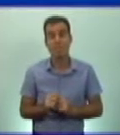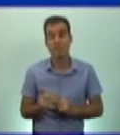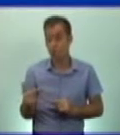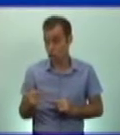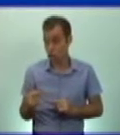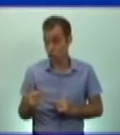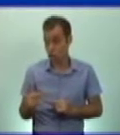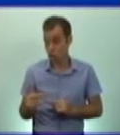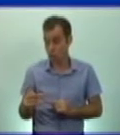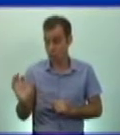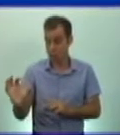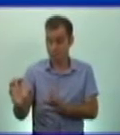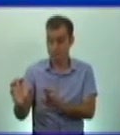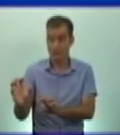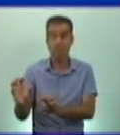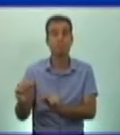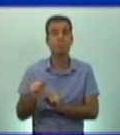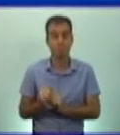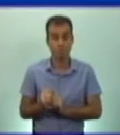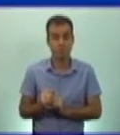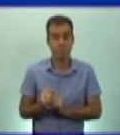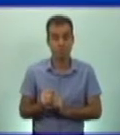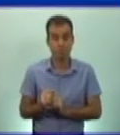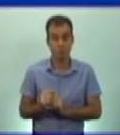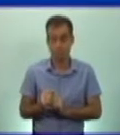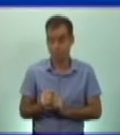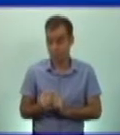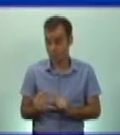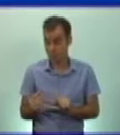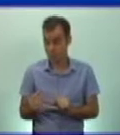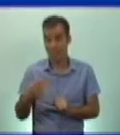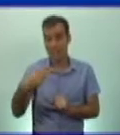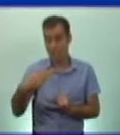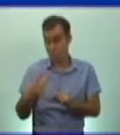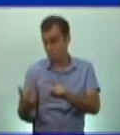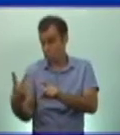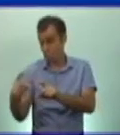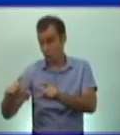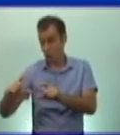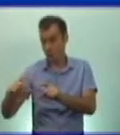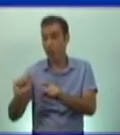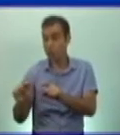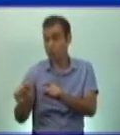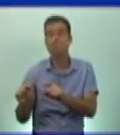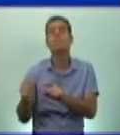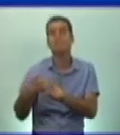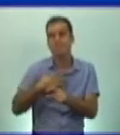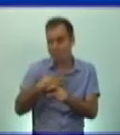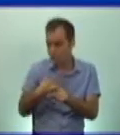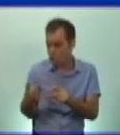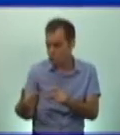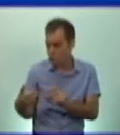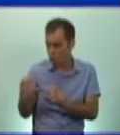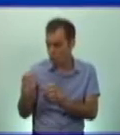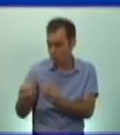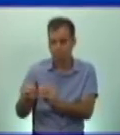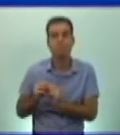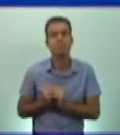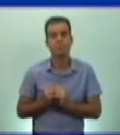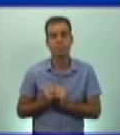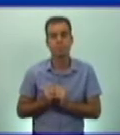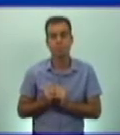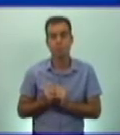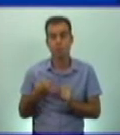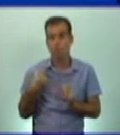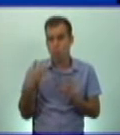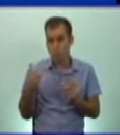dihidrógeno. Y este 2 que colocamos como coeficiente me dice que tengo 2 moléculas de dihidrógeno. En total, si cuento la